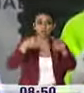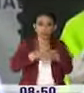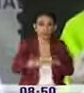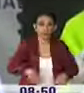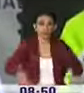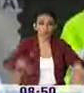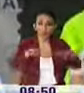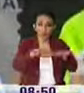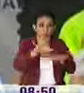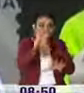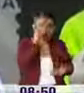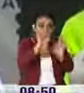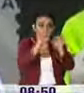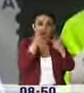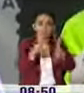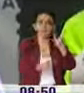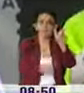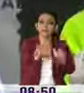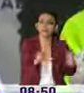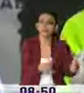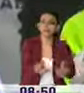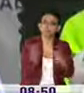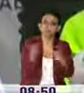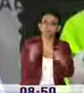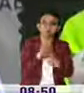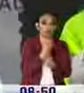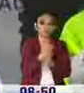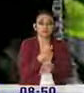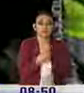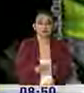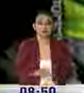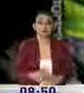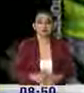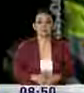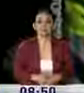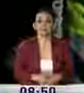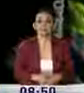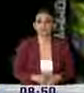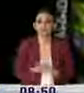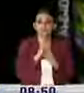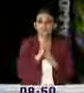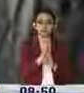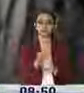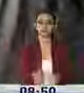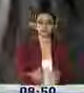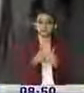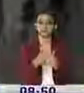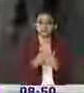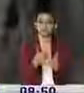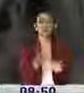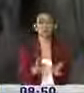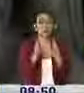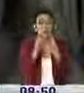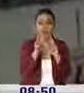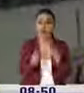son ubicados, incluso nos han agredido con armas de fuego. Con este resultado se aspira a devolver la paz